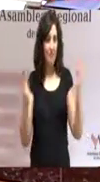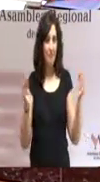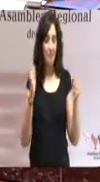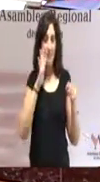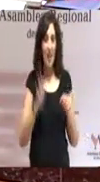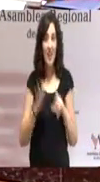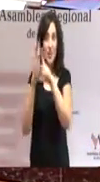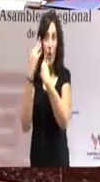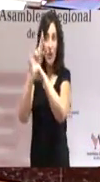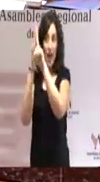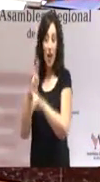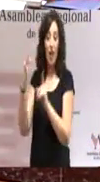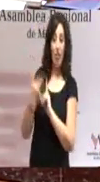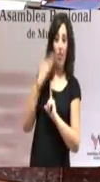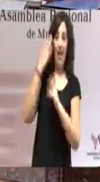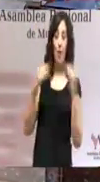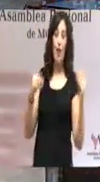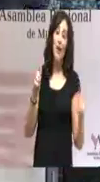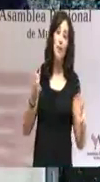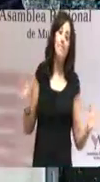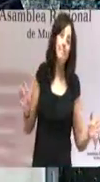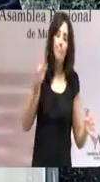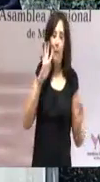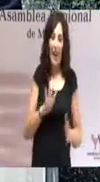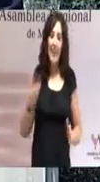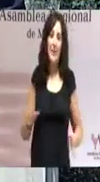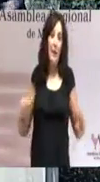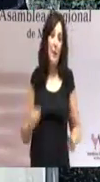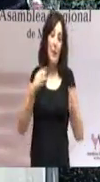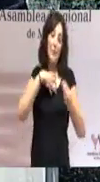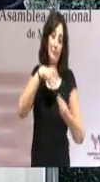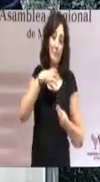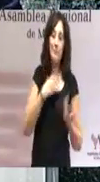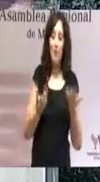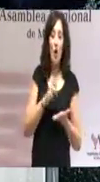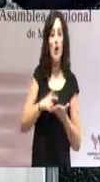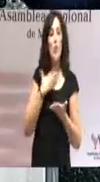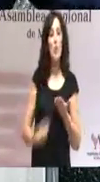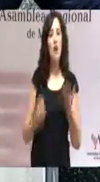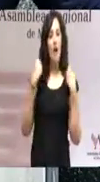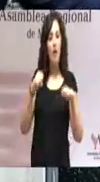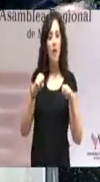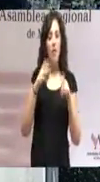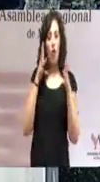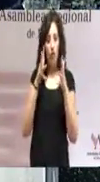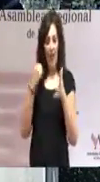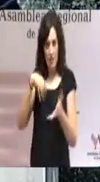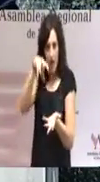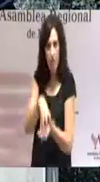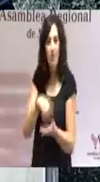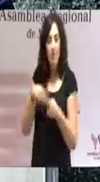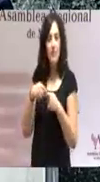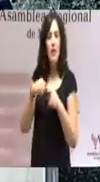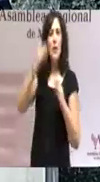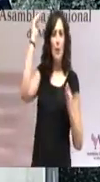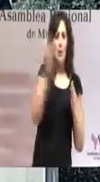situación internacional no llega a Andalucía. Pero la región de Murcia, a pesar del Gobierno de la región y de una consejería que ya existe, ha